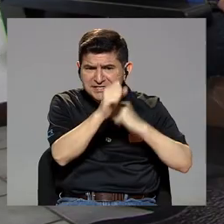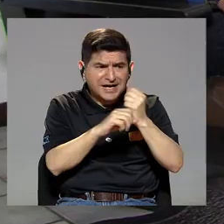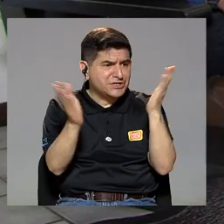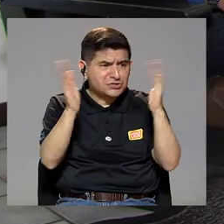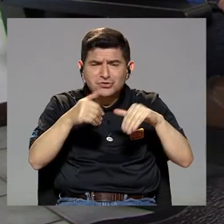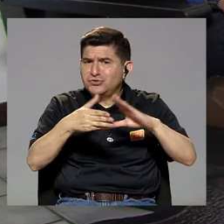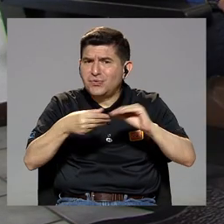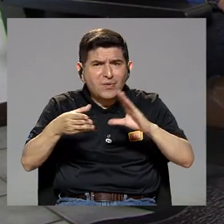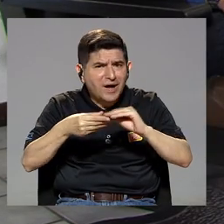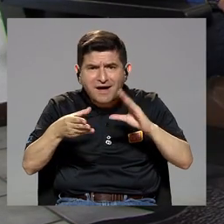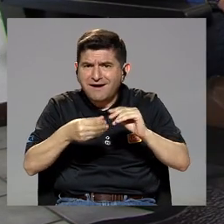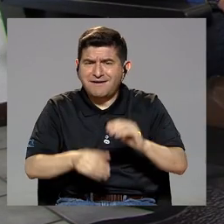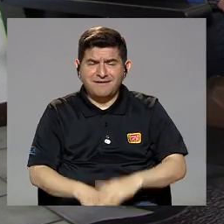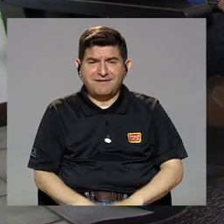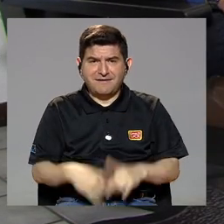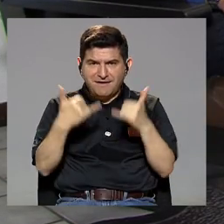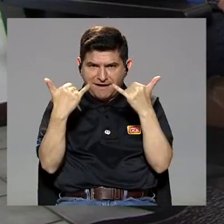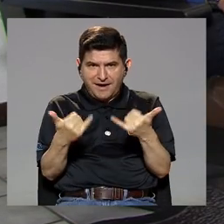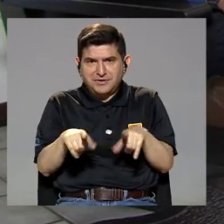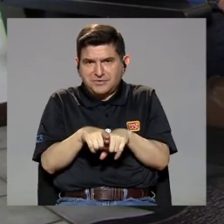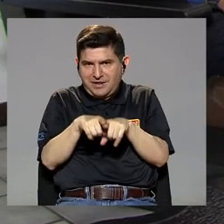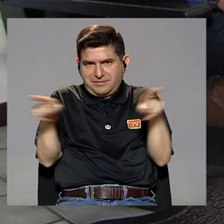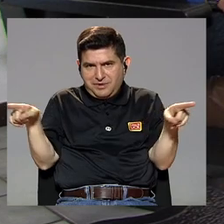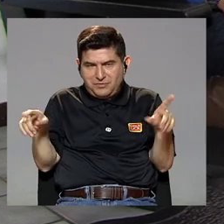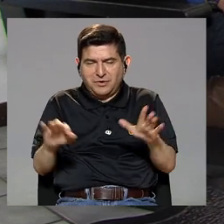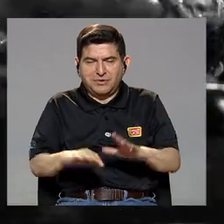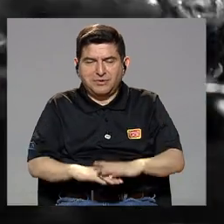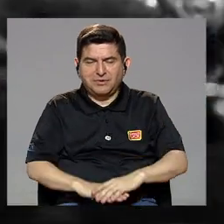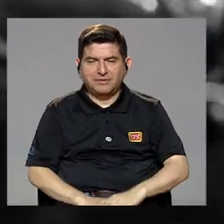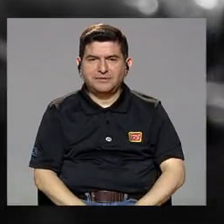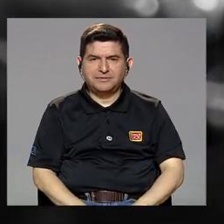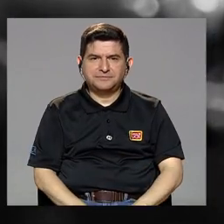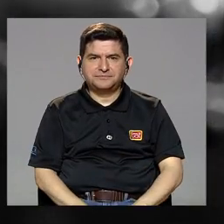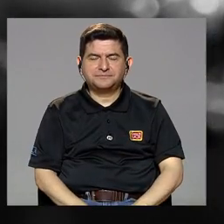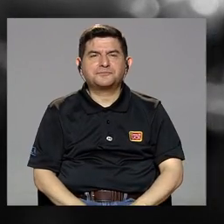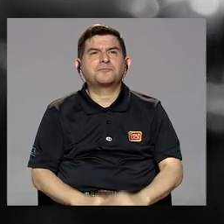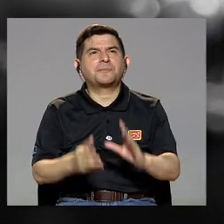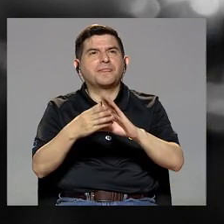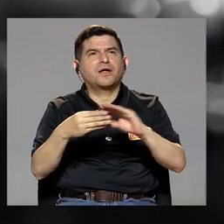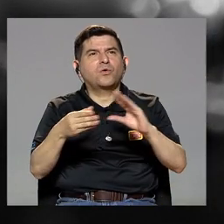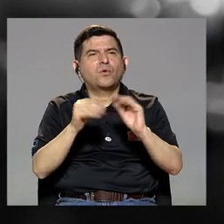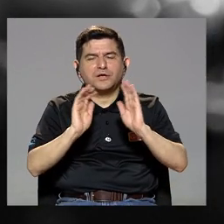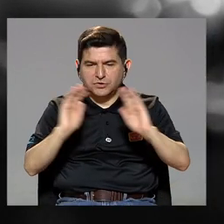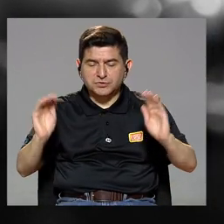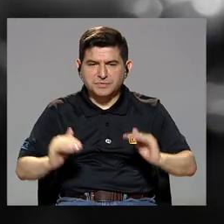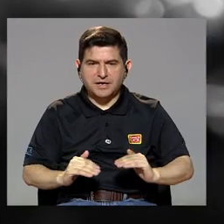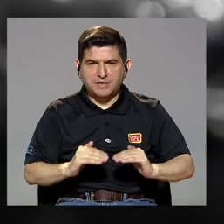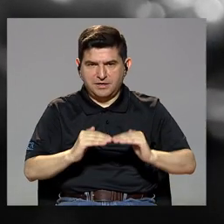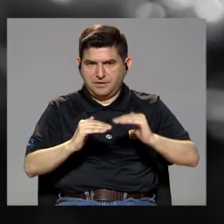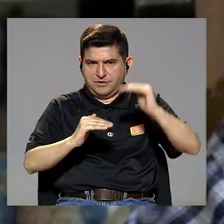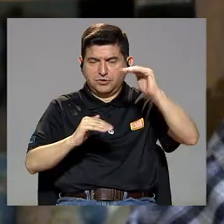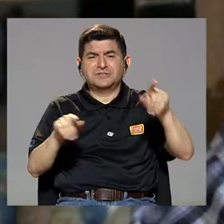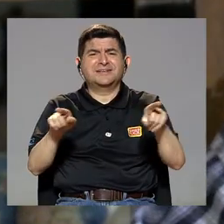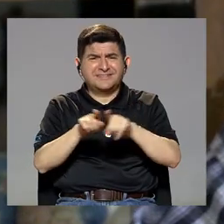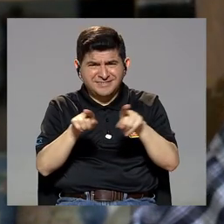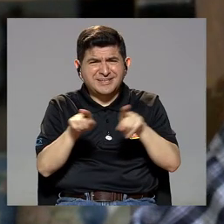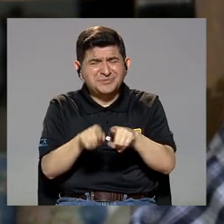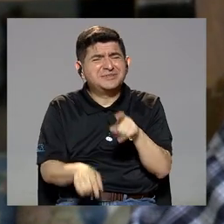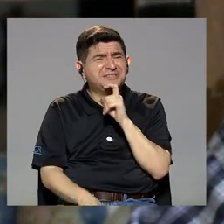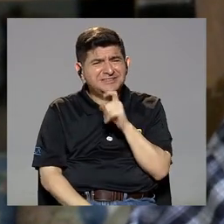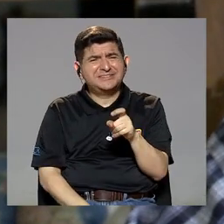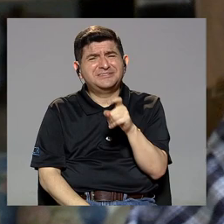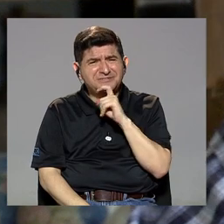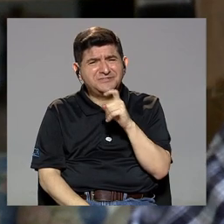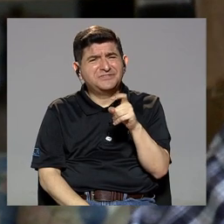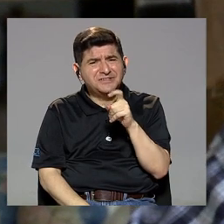y actualmente tampoco existe los cuentos para niños más grandes también eran difíciles